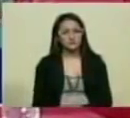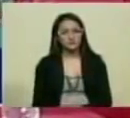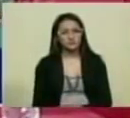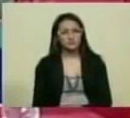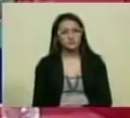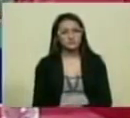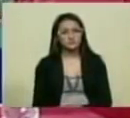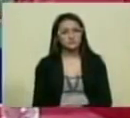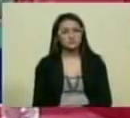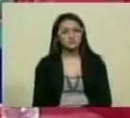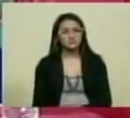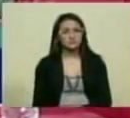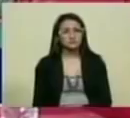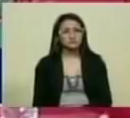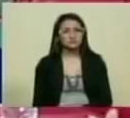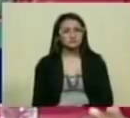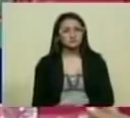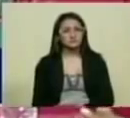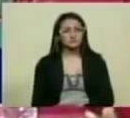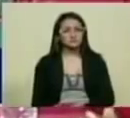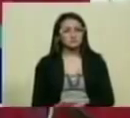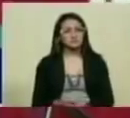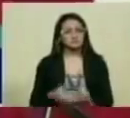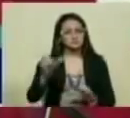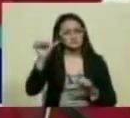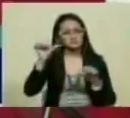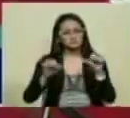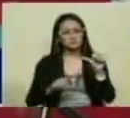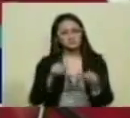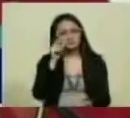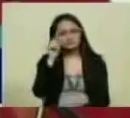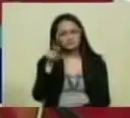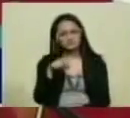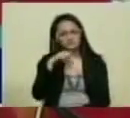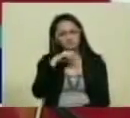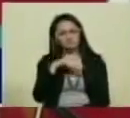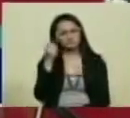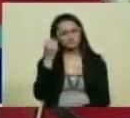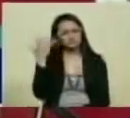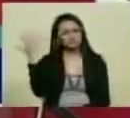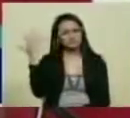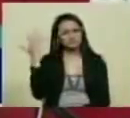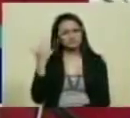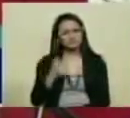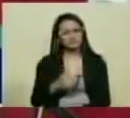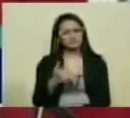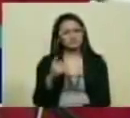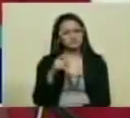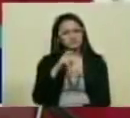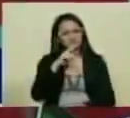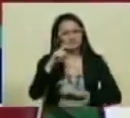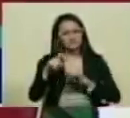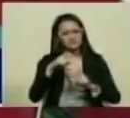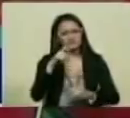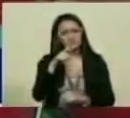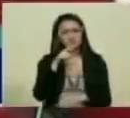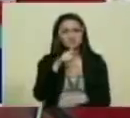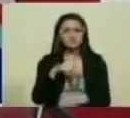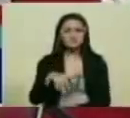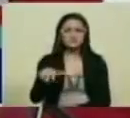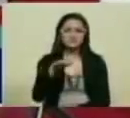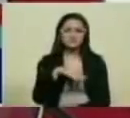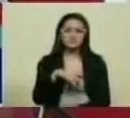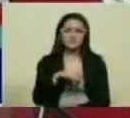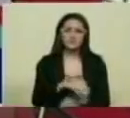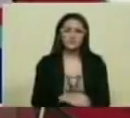una reseña de un historiador, de esos historiadores que odian a nuestro pueblo. aún a